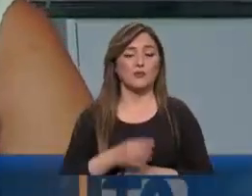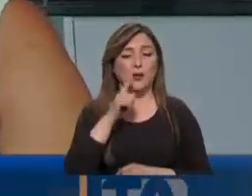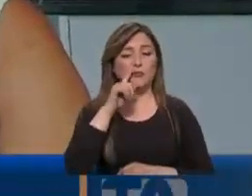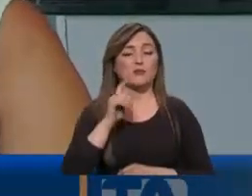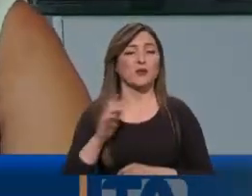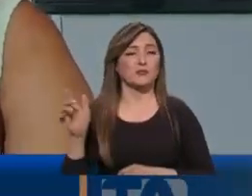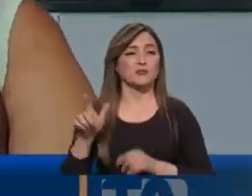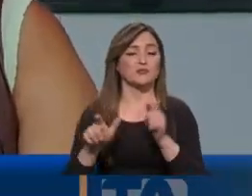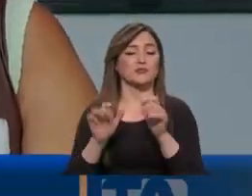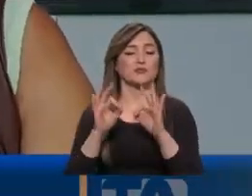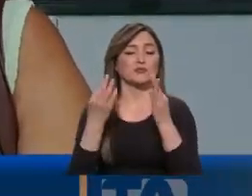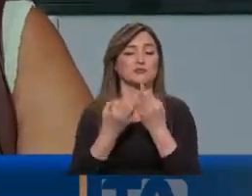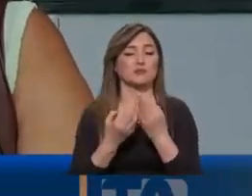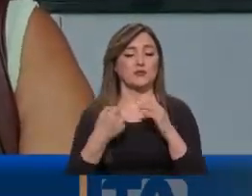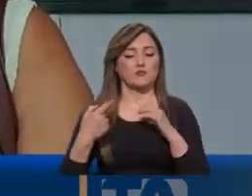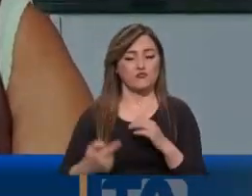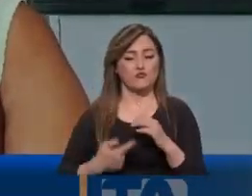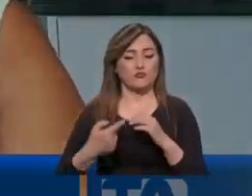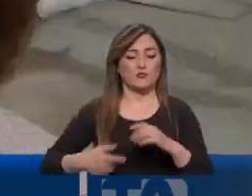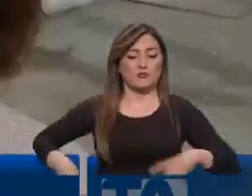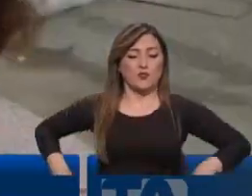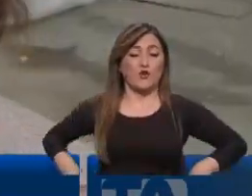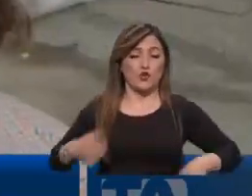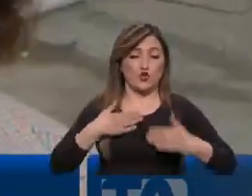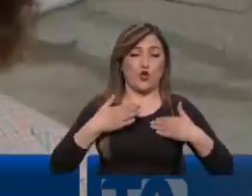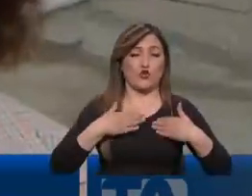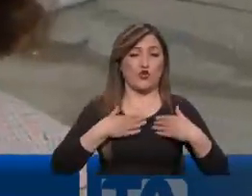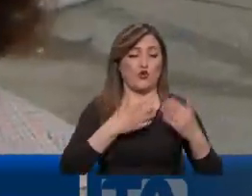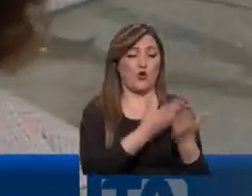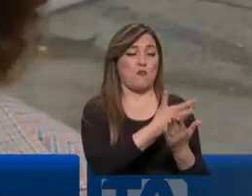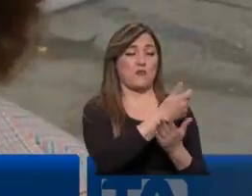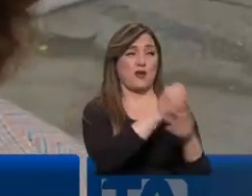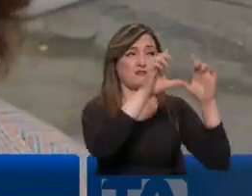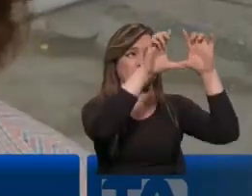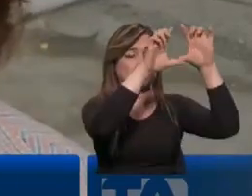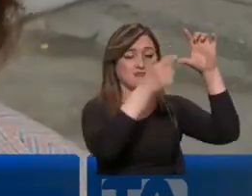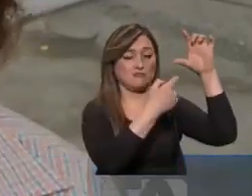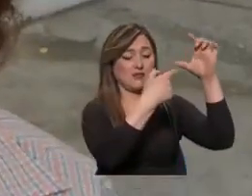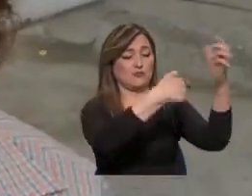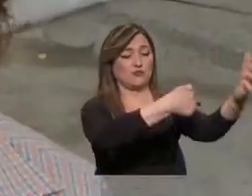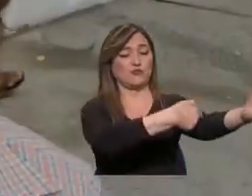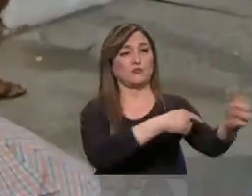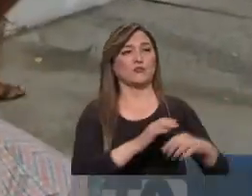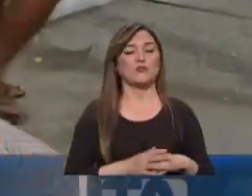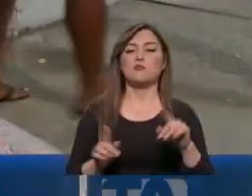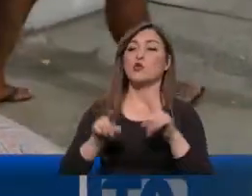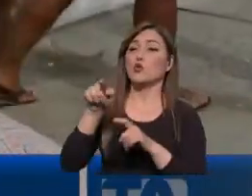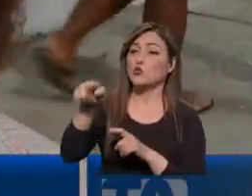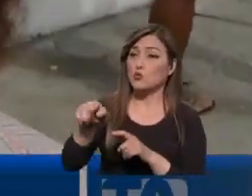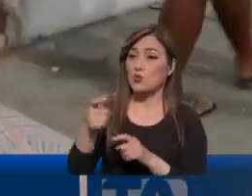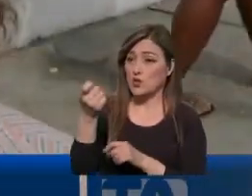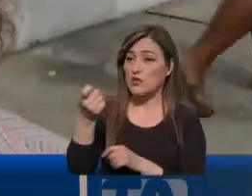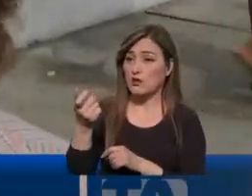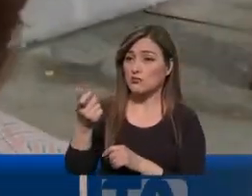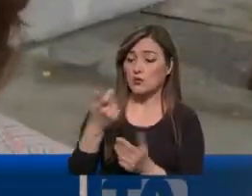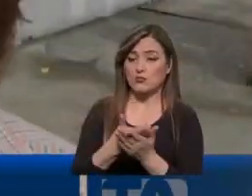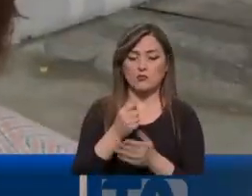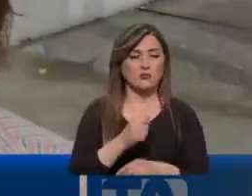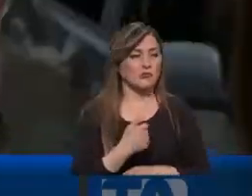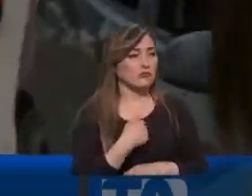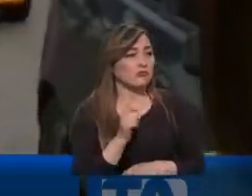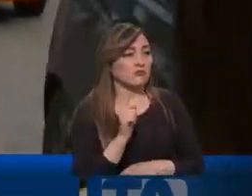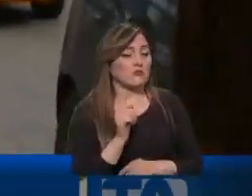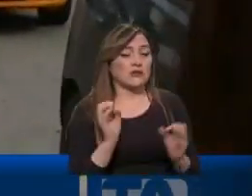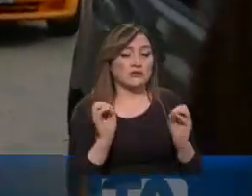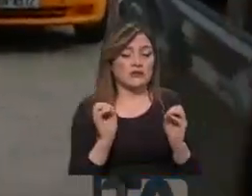me dicen que ahora cada que venga yo tengo que traer el suero. Me están preguntando si cargo dinero para que compre los insumos. Le dije que yo no cargo